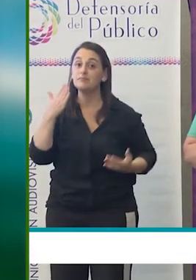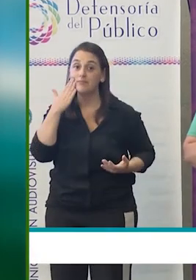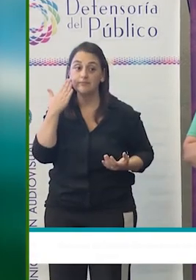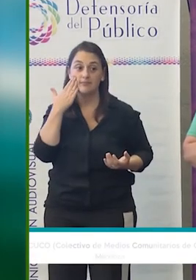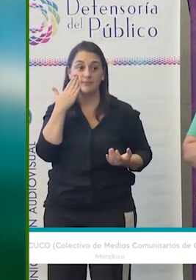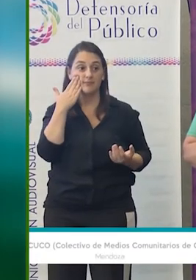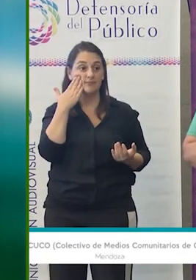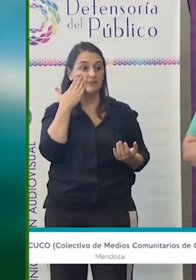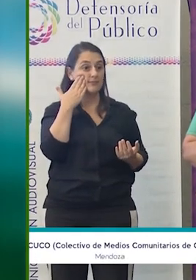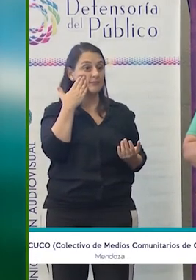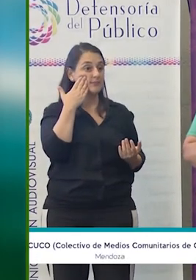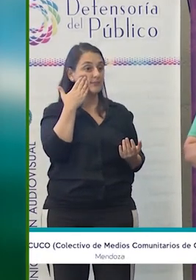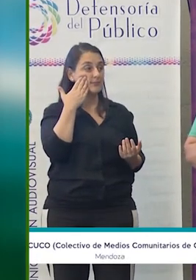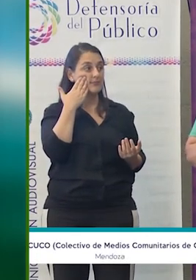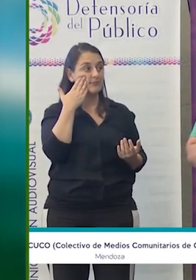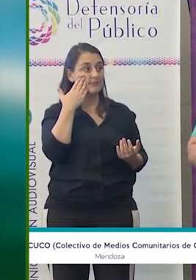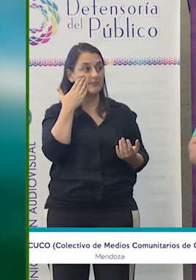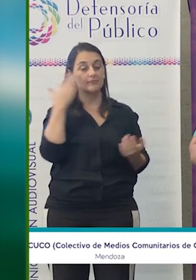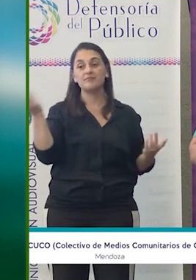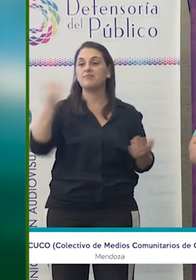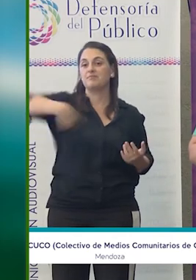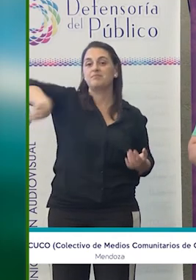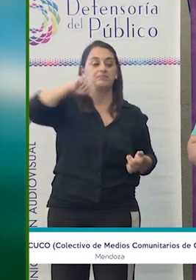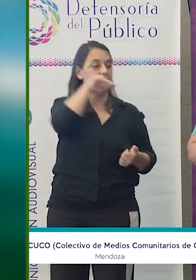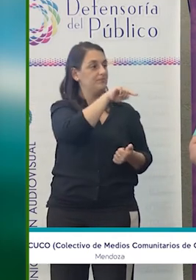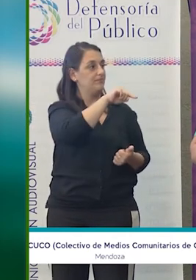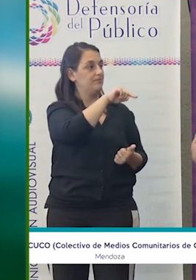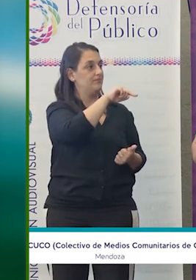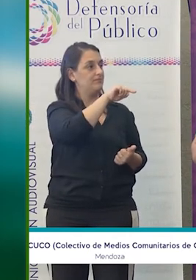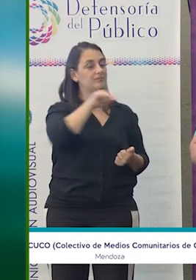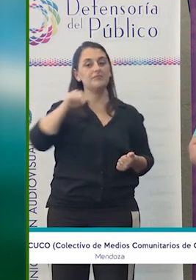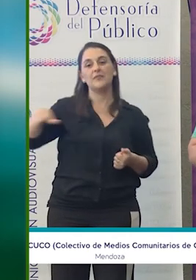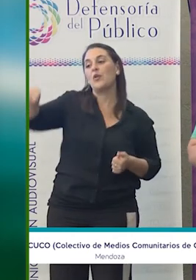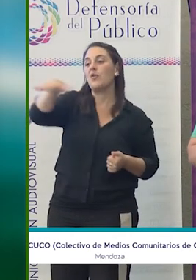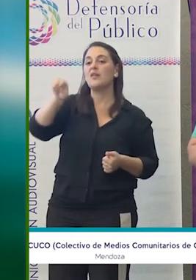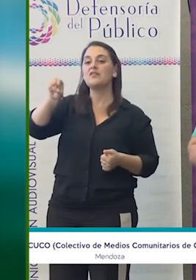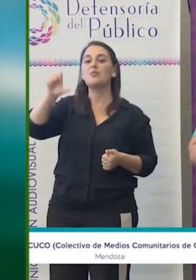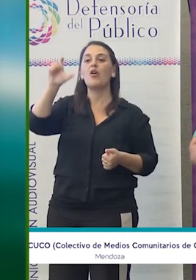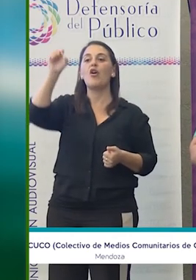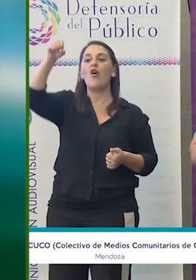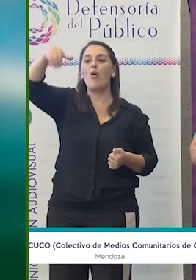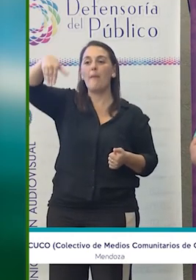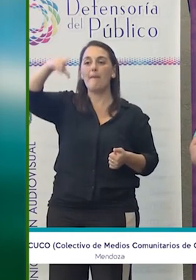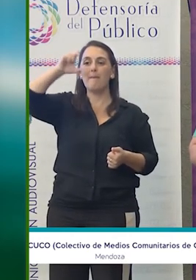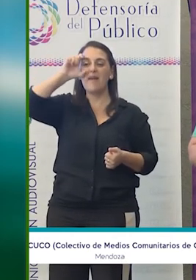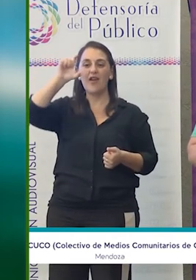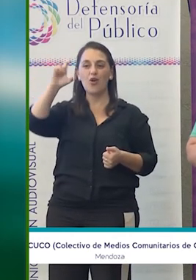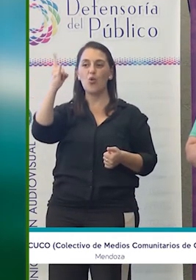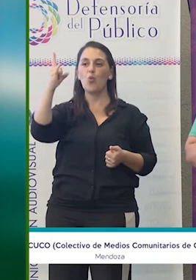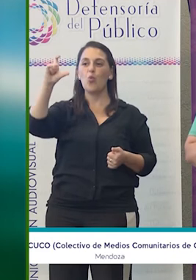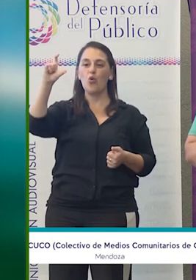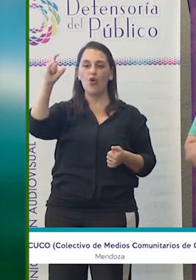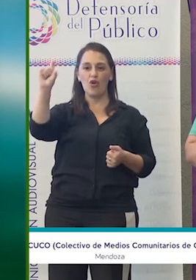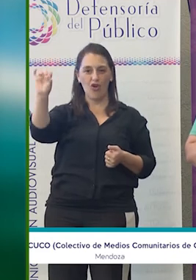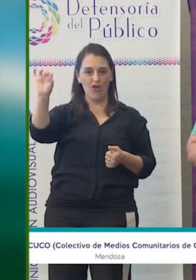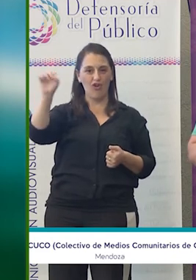de televisión por cable de integrar en su grilla de programación a los canales locales. Son 9 recomendaciones en términos